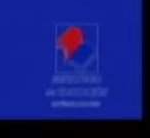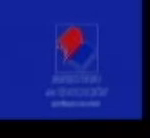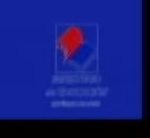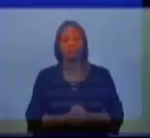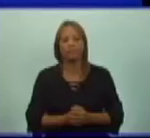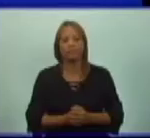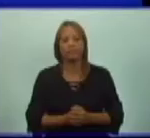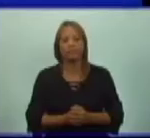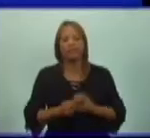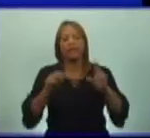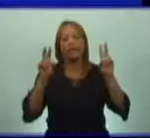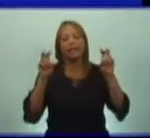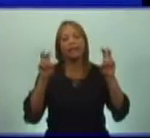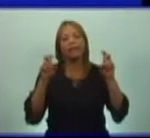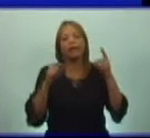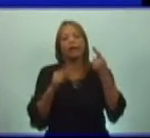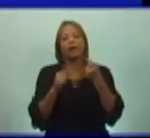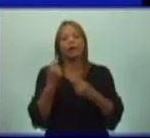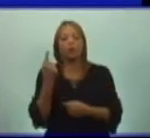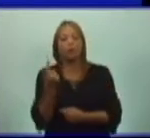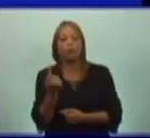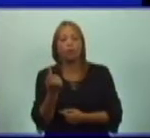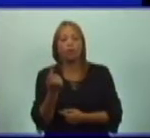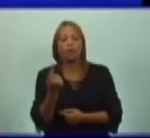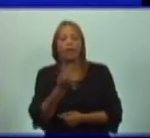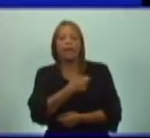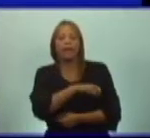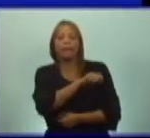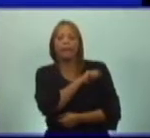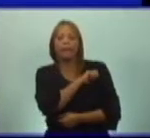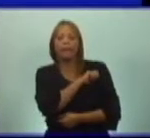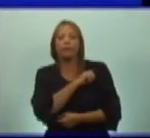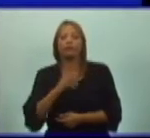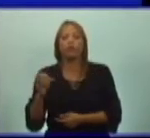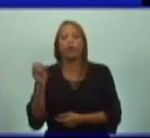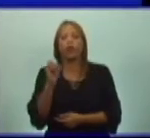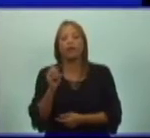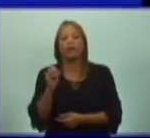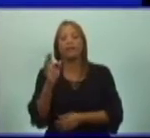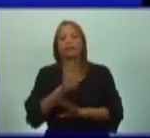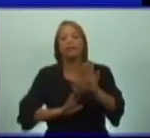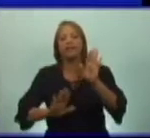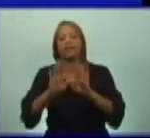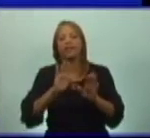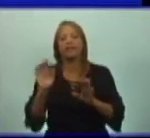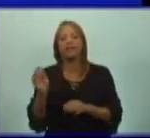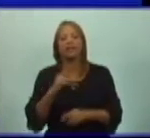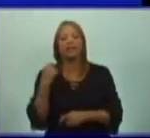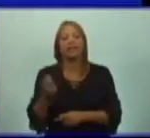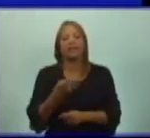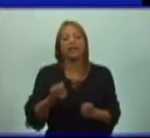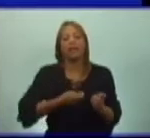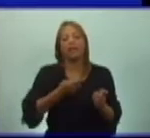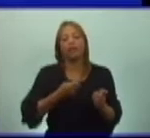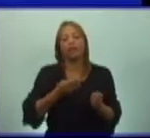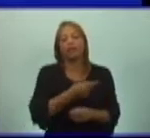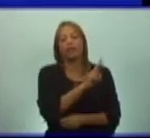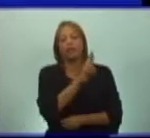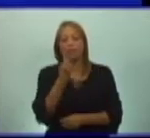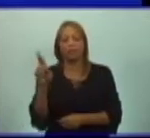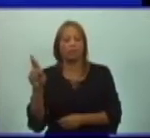Tema 1. El pueblo se organiza y defiende las conquistas de la revolución.